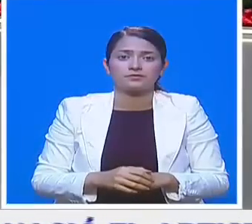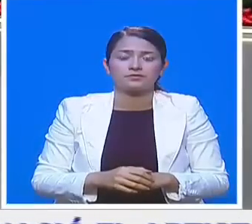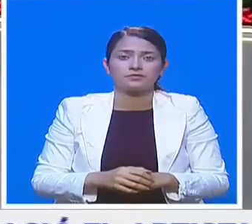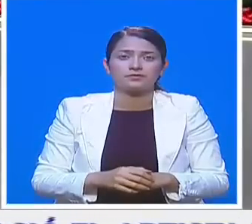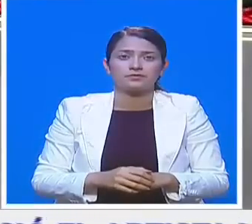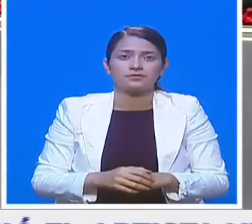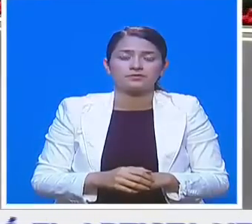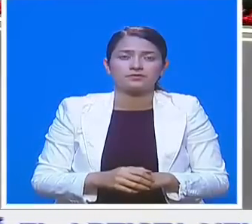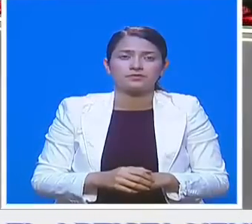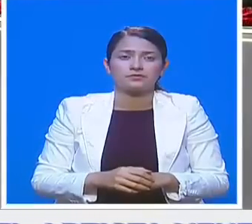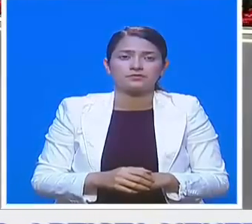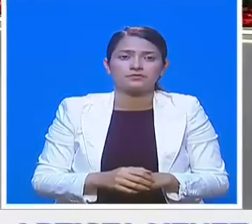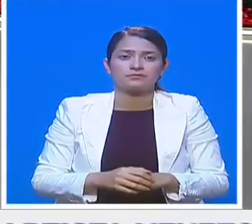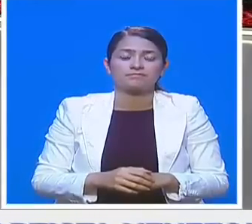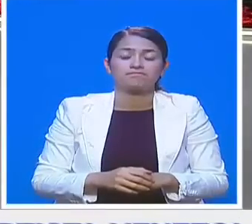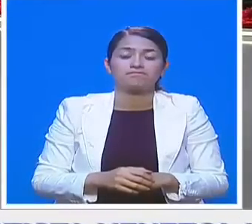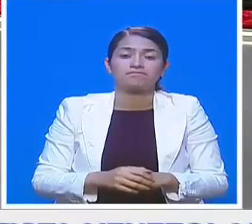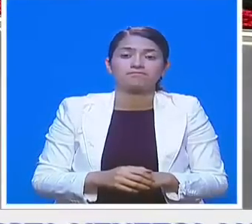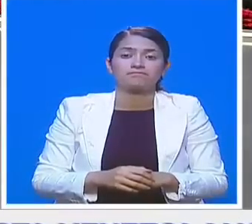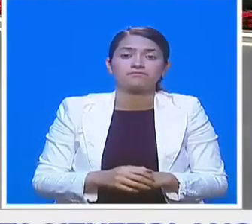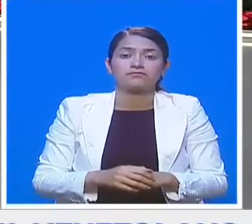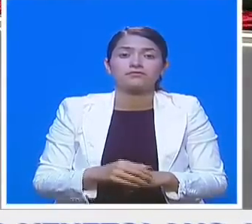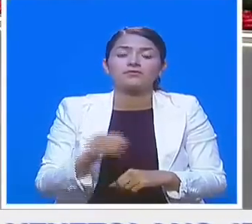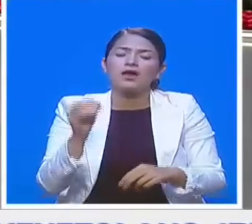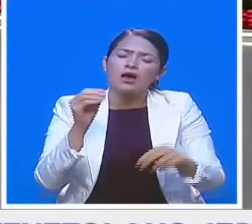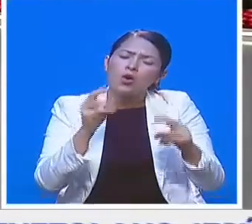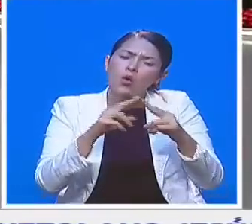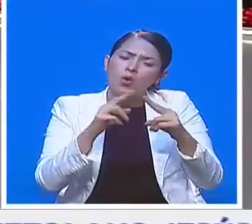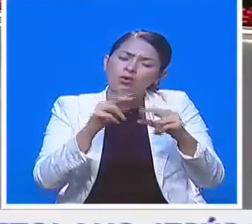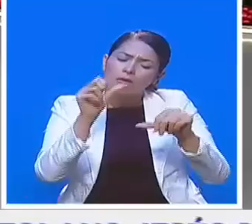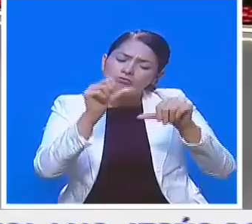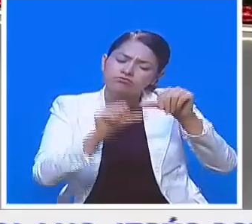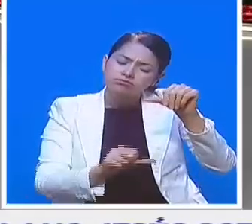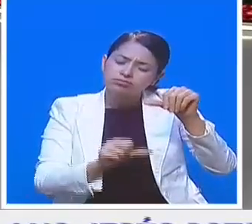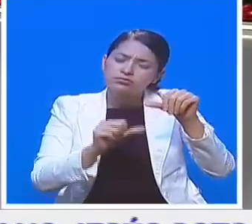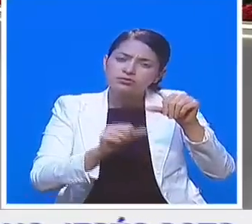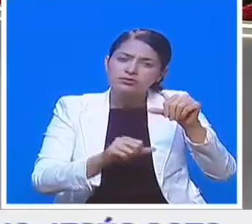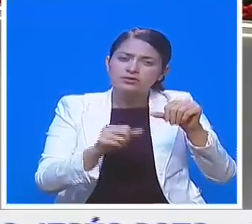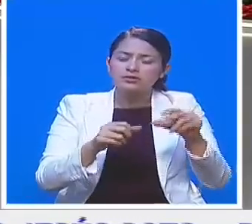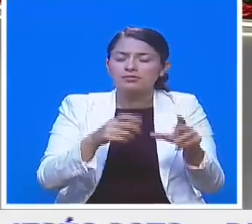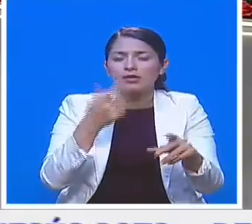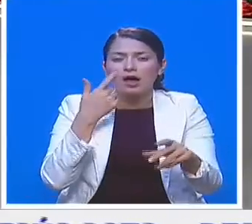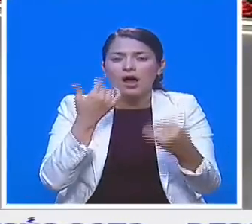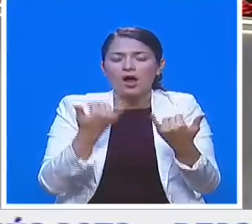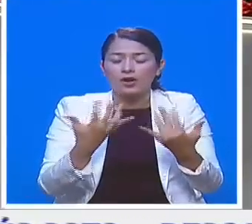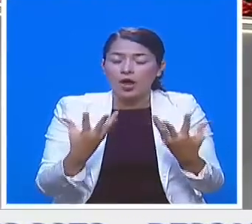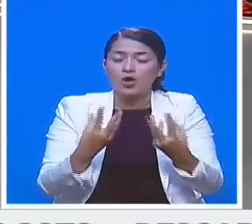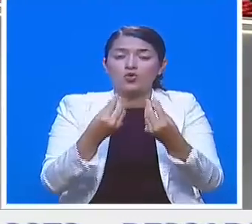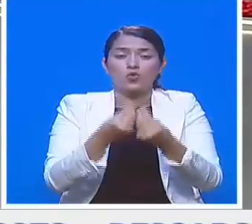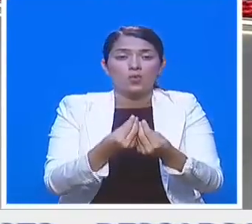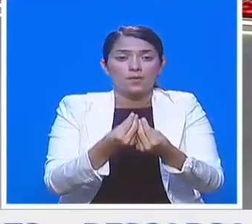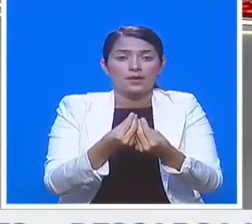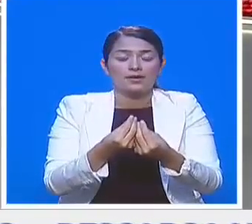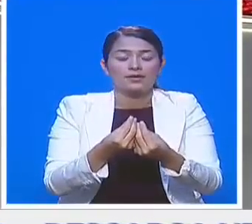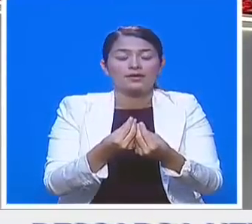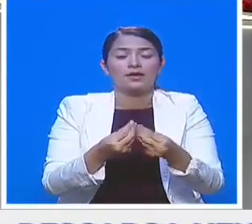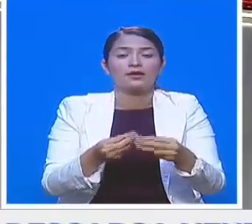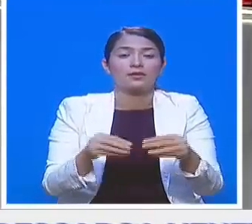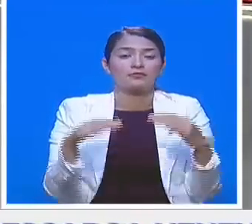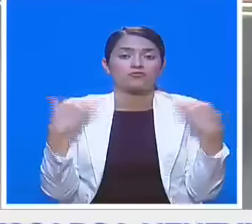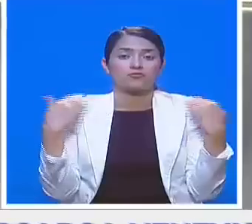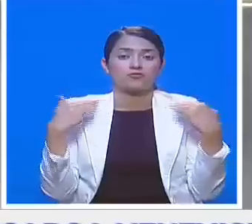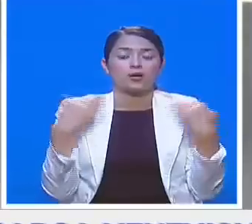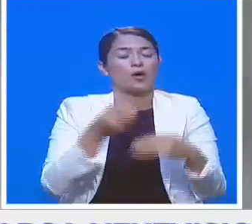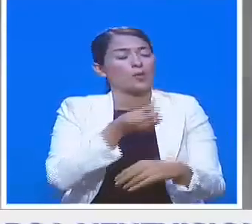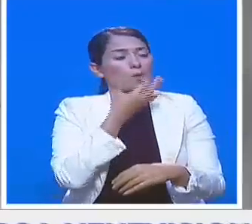Bien, y para conocer más sobre esta noticia y las reacciones que se han generado, nos acompaña aquí en el estudio Estefanía Giambalvo.